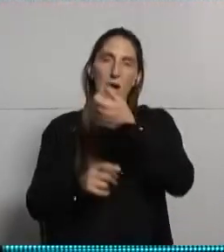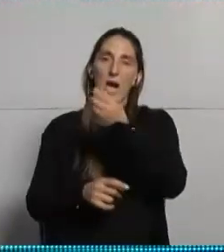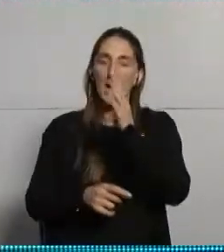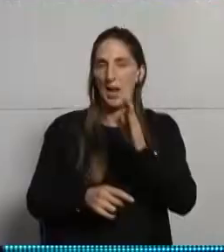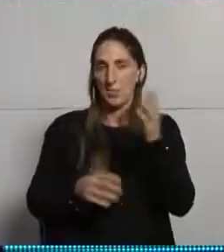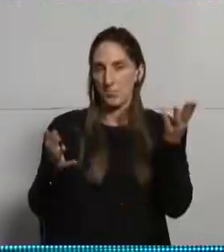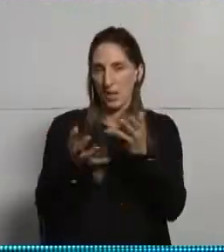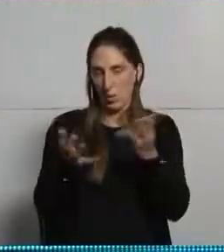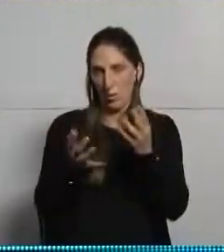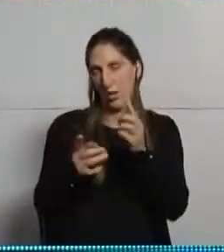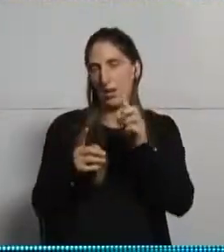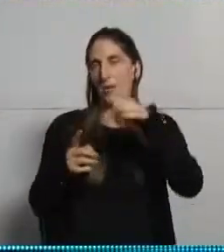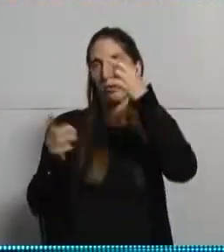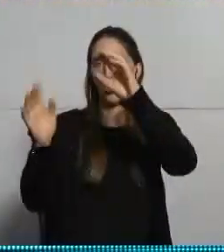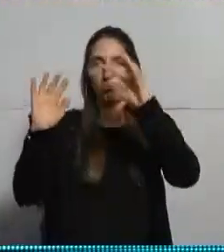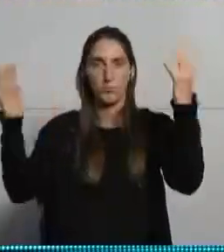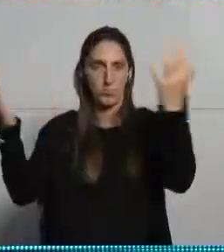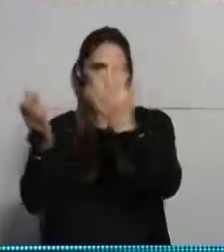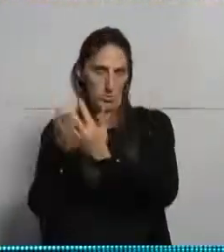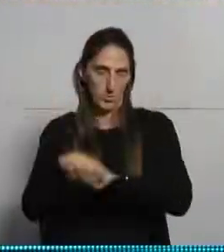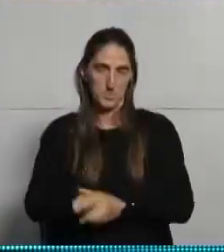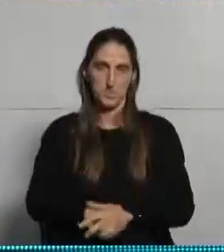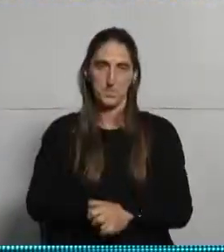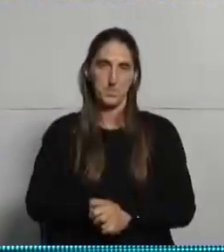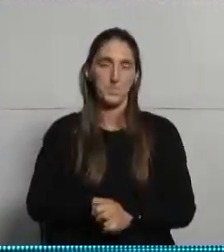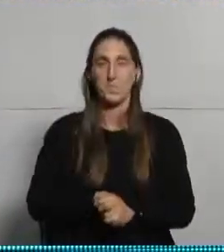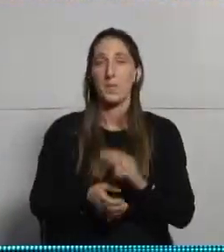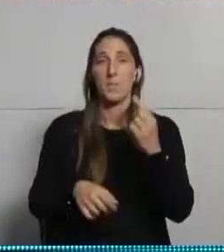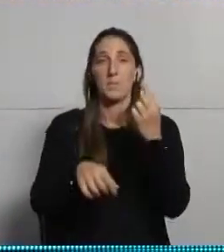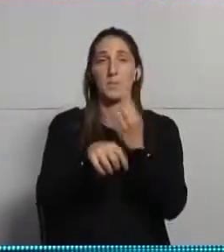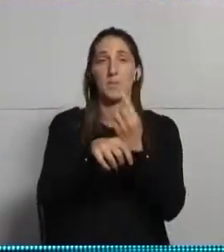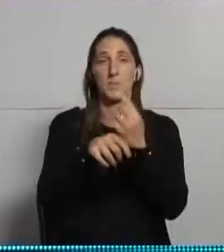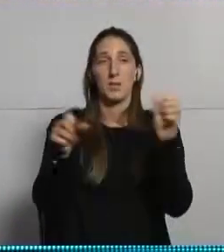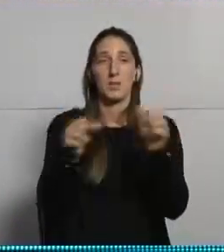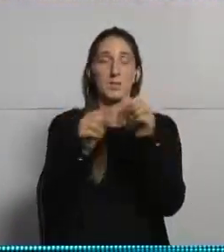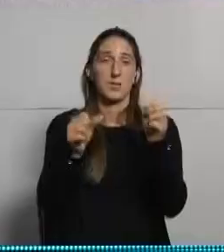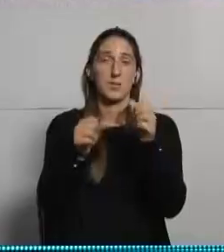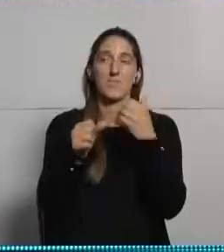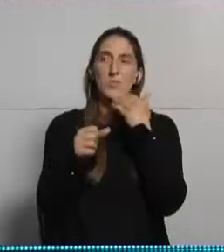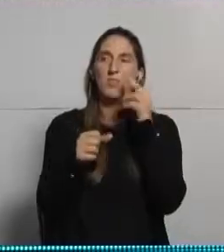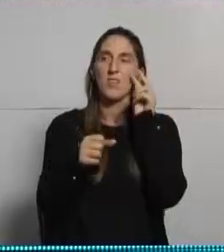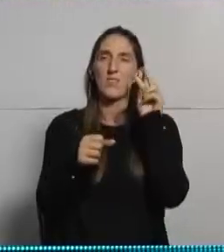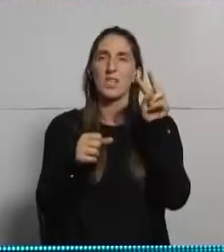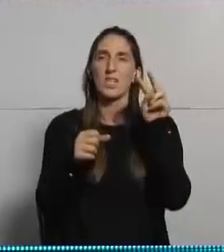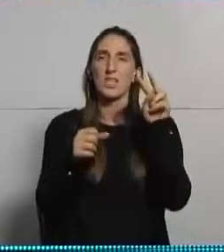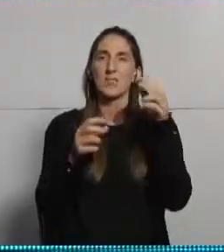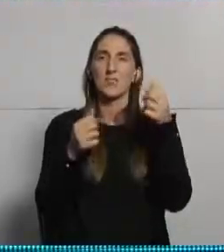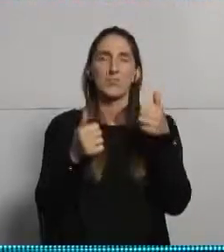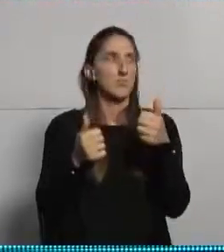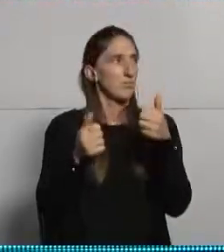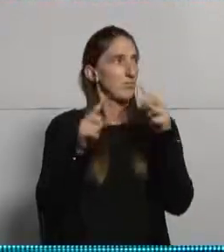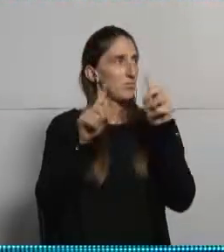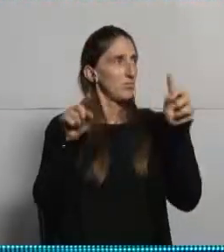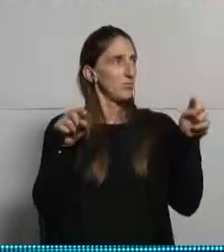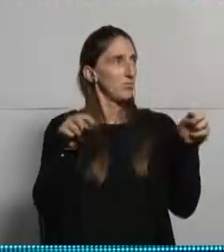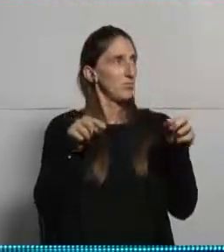la ciudad y, bueno, y del mundo, ¿no? Con respecto a la pandemia. Lo primero que quiero hacer es, no sé si se ve bien,